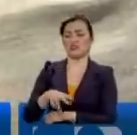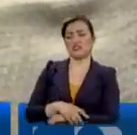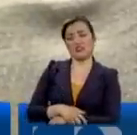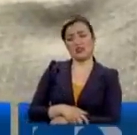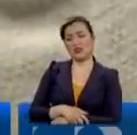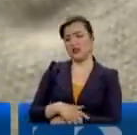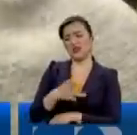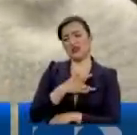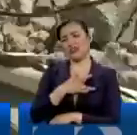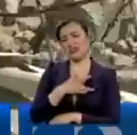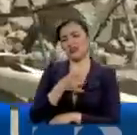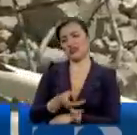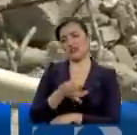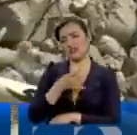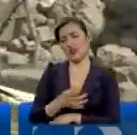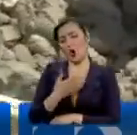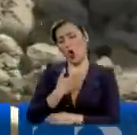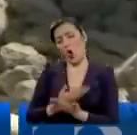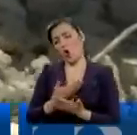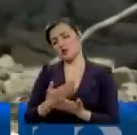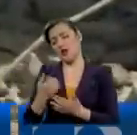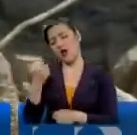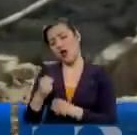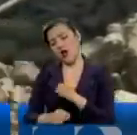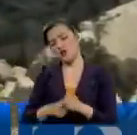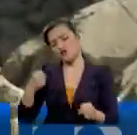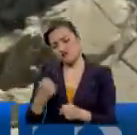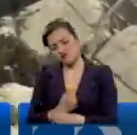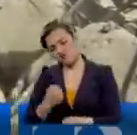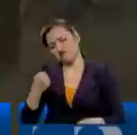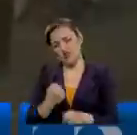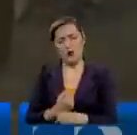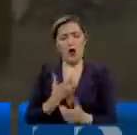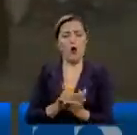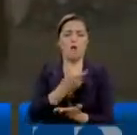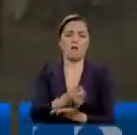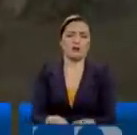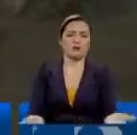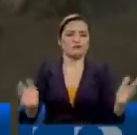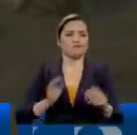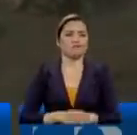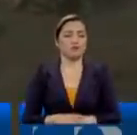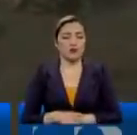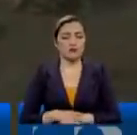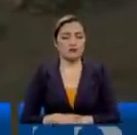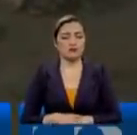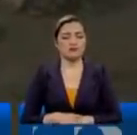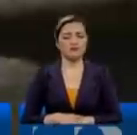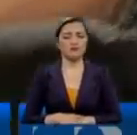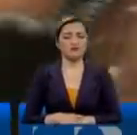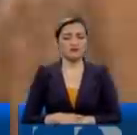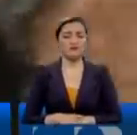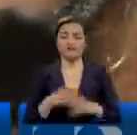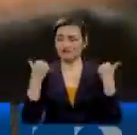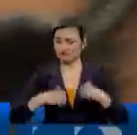las piedras divisa sus electrodomésticos, que durante años compró con esfuerzo. Pero pese a la tragedia que significa haberse quedado sin hogar,